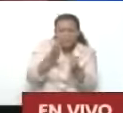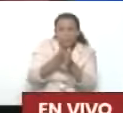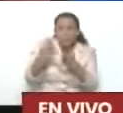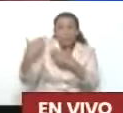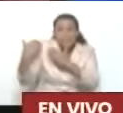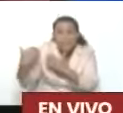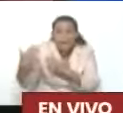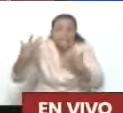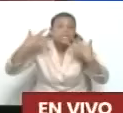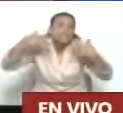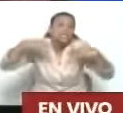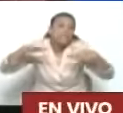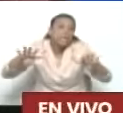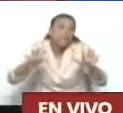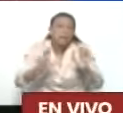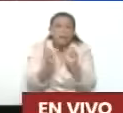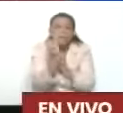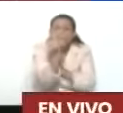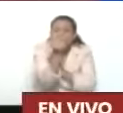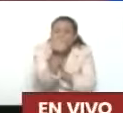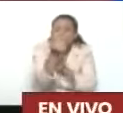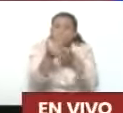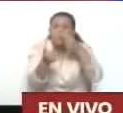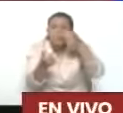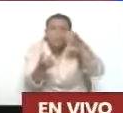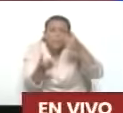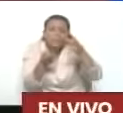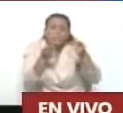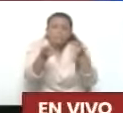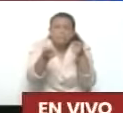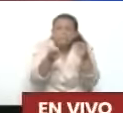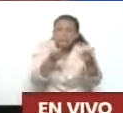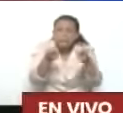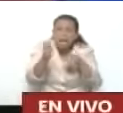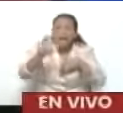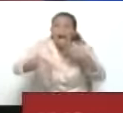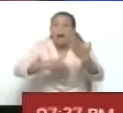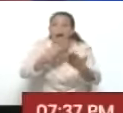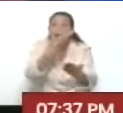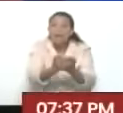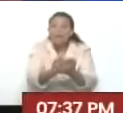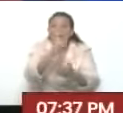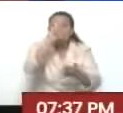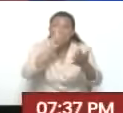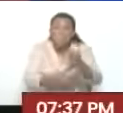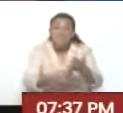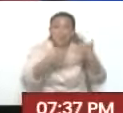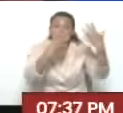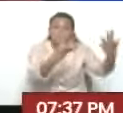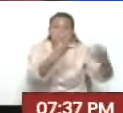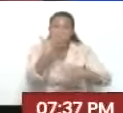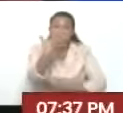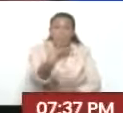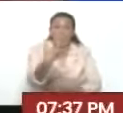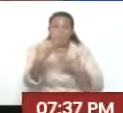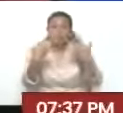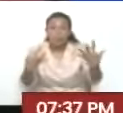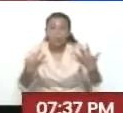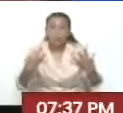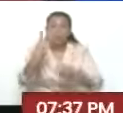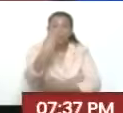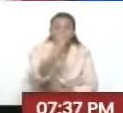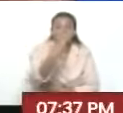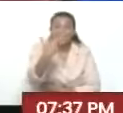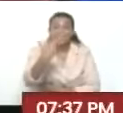esperanza limitada, esperanza controlada, hasta que en 1958, 23 de enero, hubo